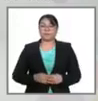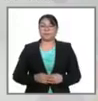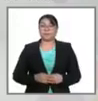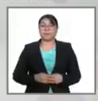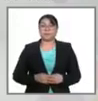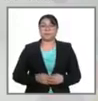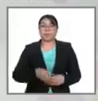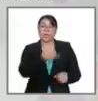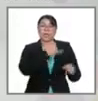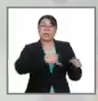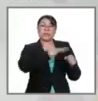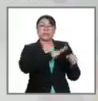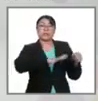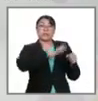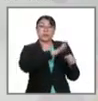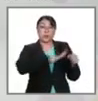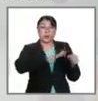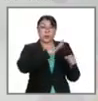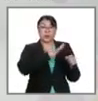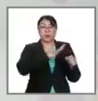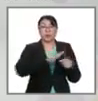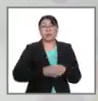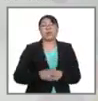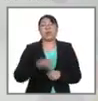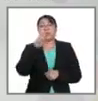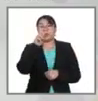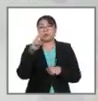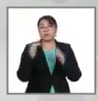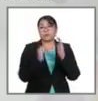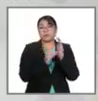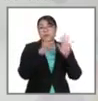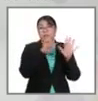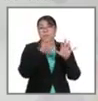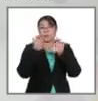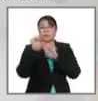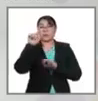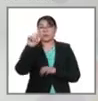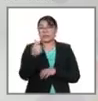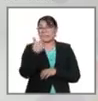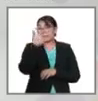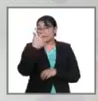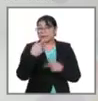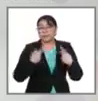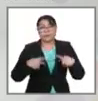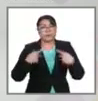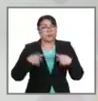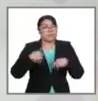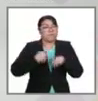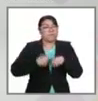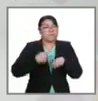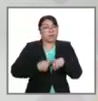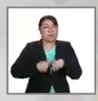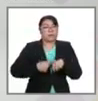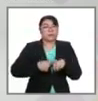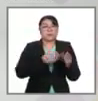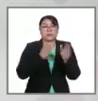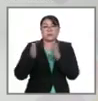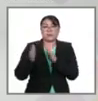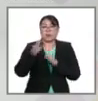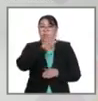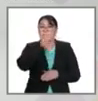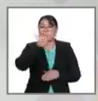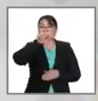número dos del mismo tenemos un total de dos mil novecientos setenta y siete casos confirmados con 412